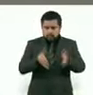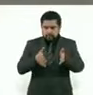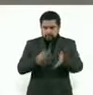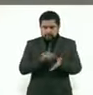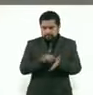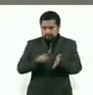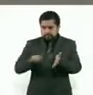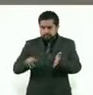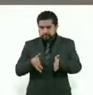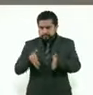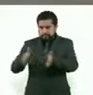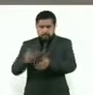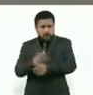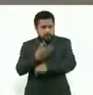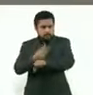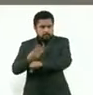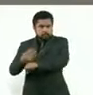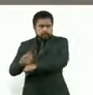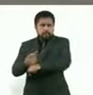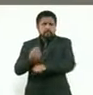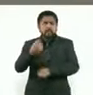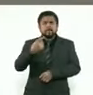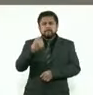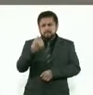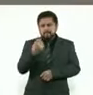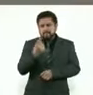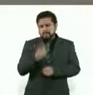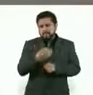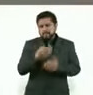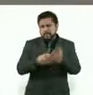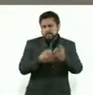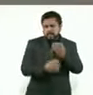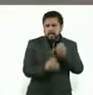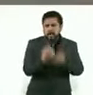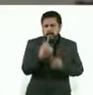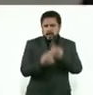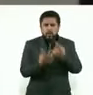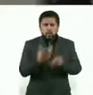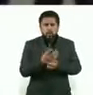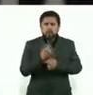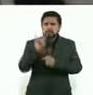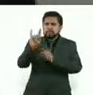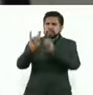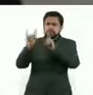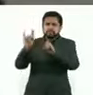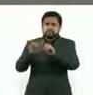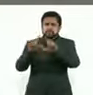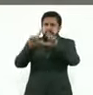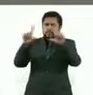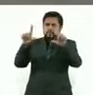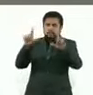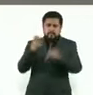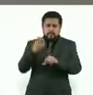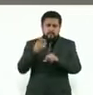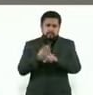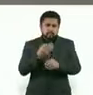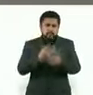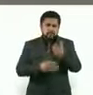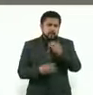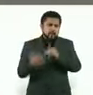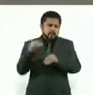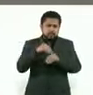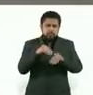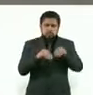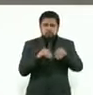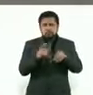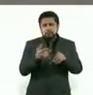zona. Solamente falta la señalización horizontal de estos hundimientos diferenciales que hay en esta avenida y